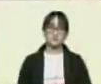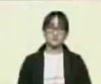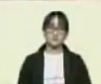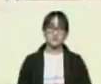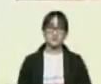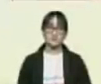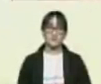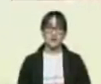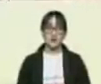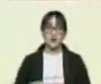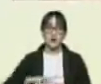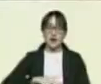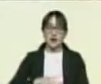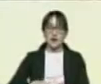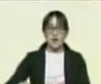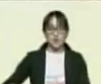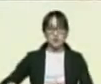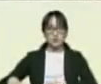Río crecido.